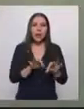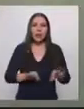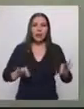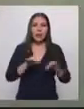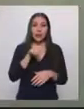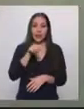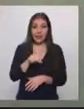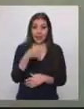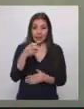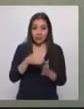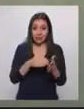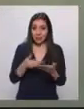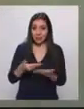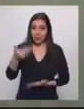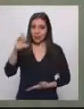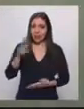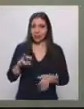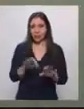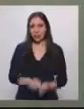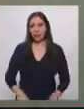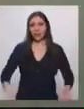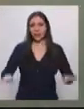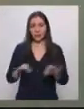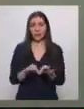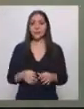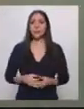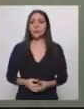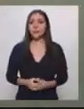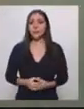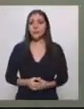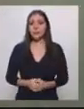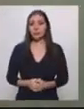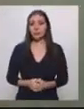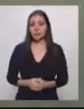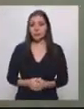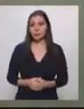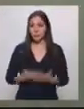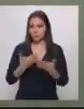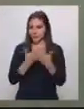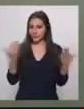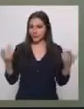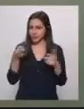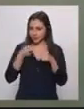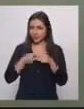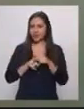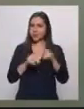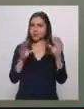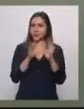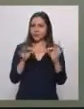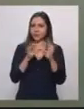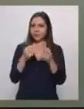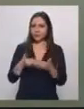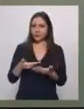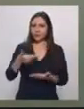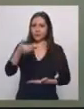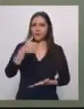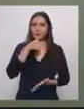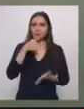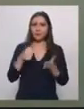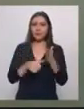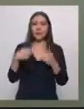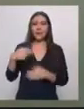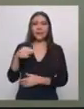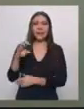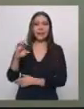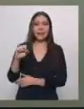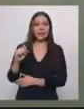tan importante. Pues vamos a empezar con esta parte del estado de cuenta porque sí es importante que todos lo